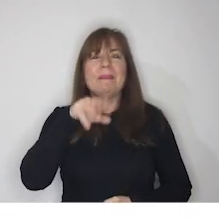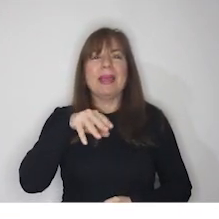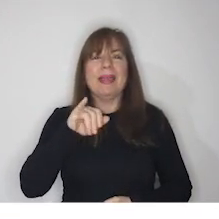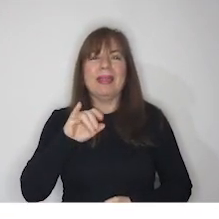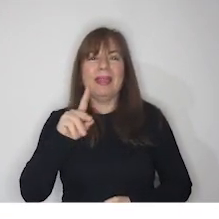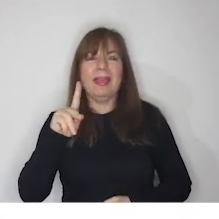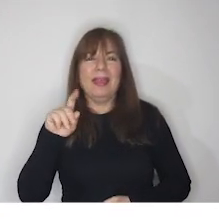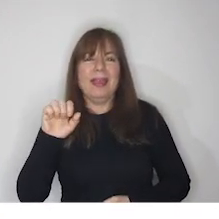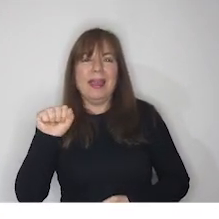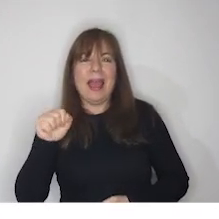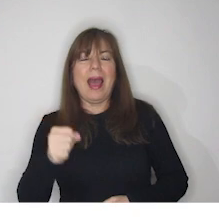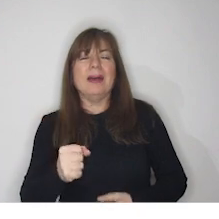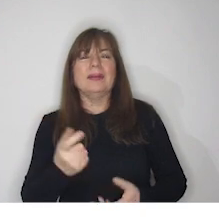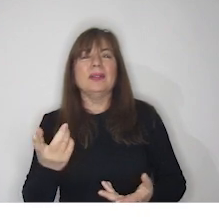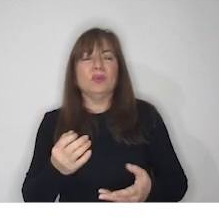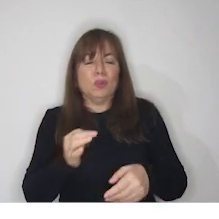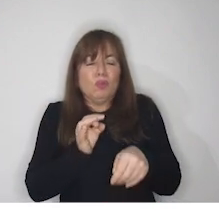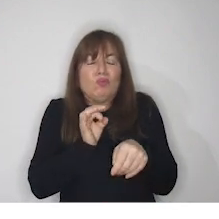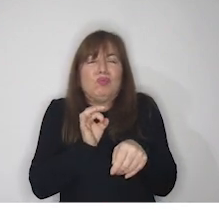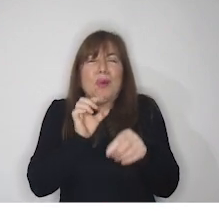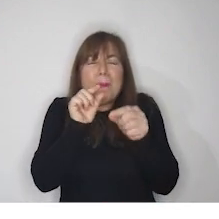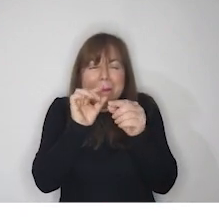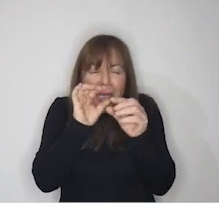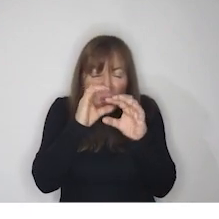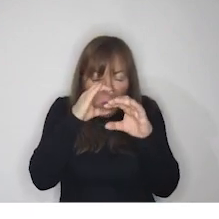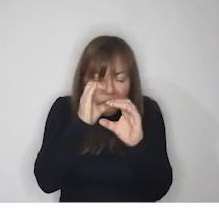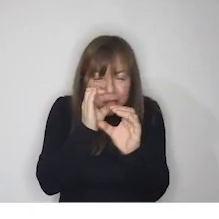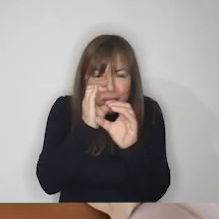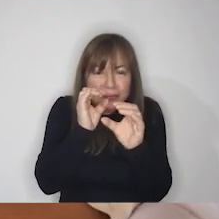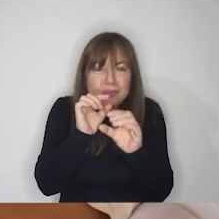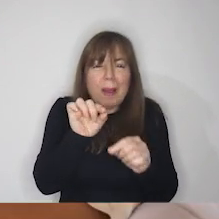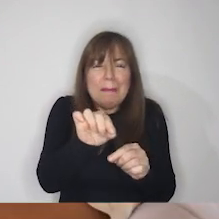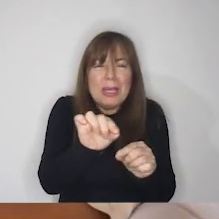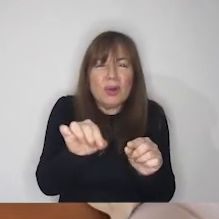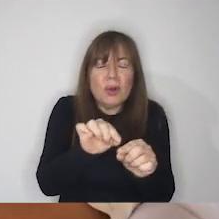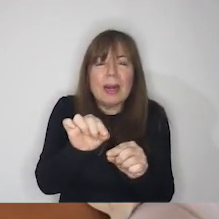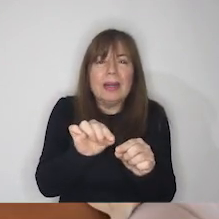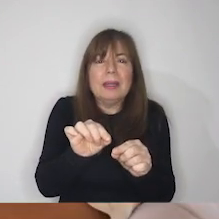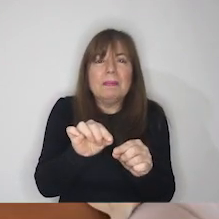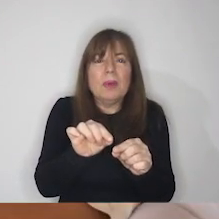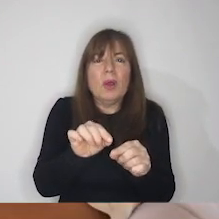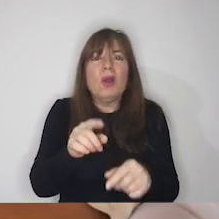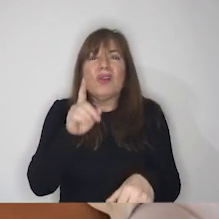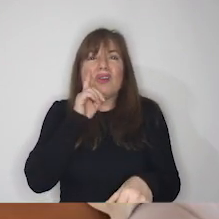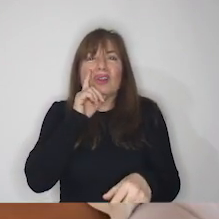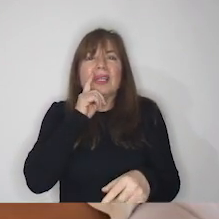secreción altamente contagiosa. La clamidia, causada por un microorganismo que